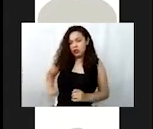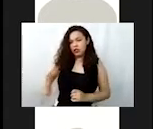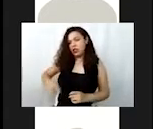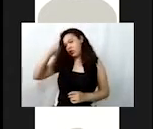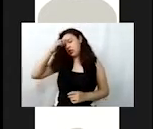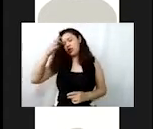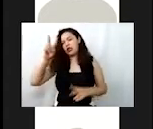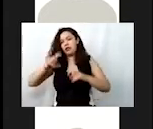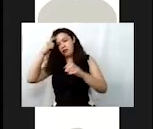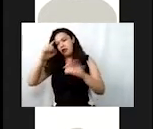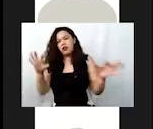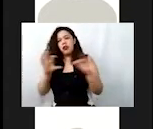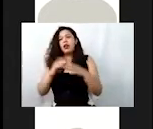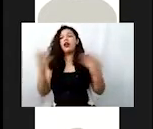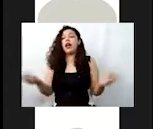que también